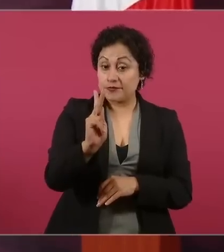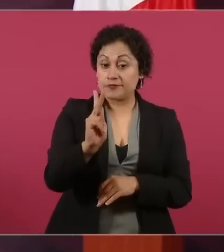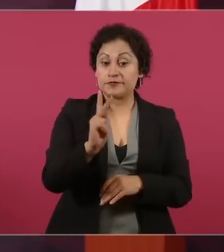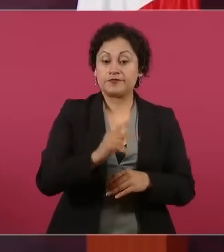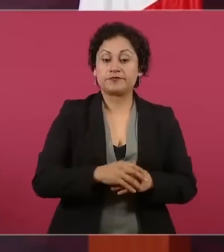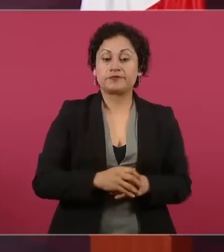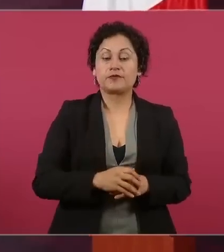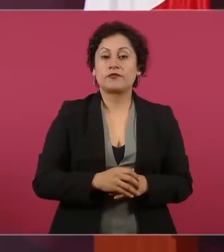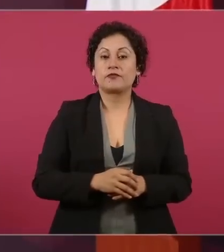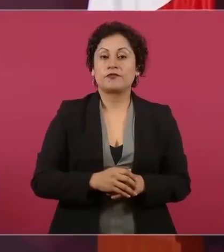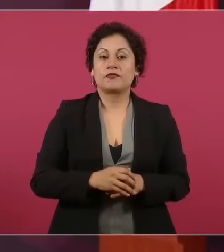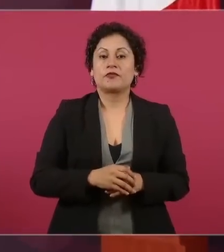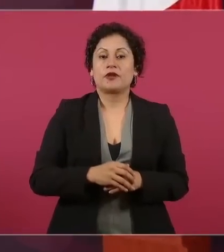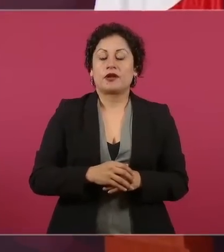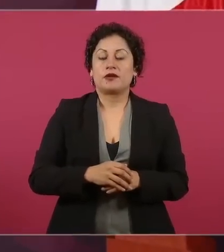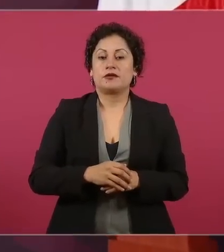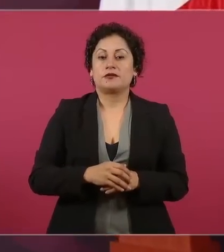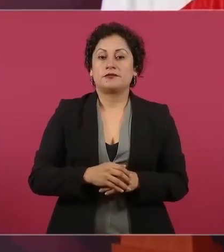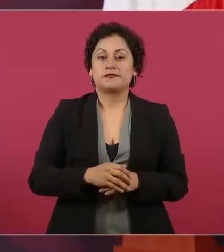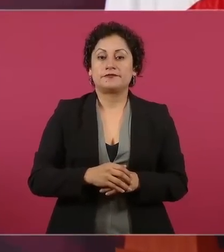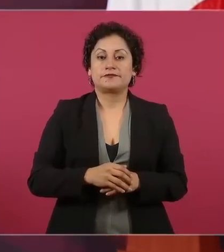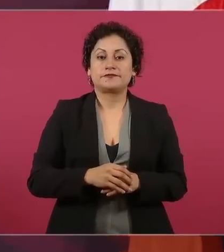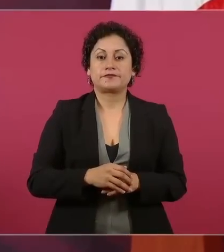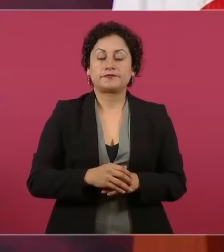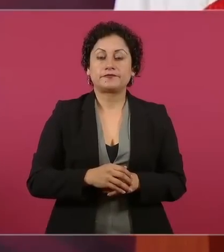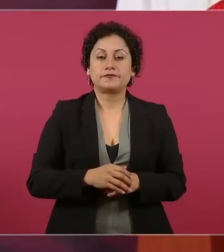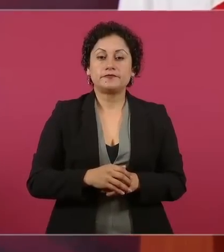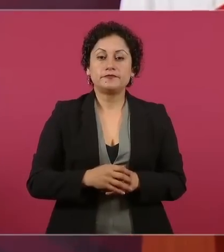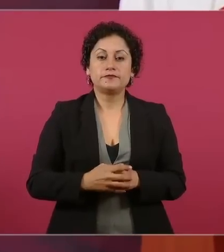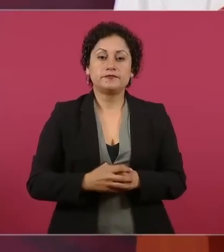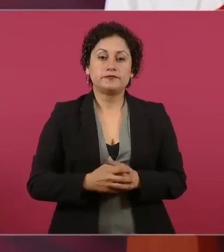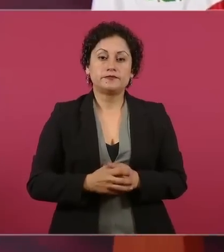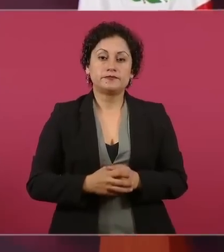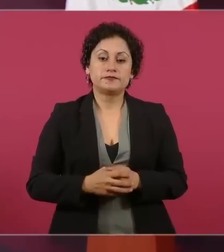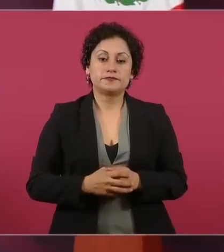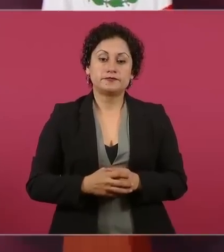se había establecido que en el